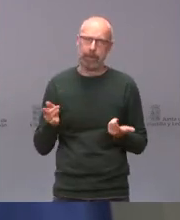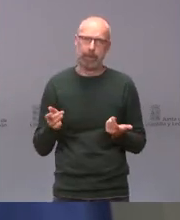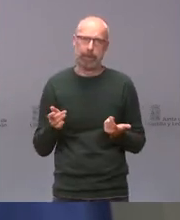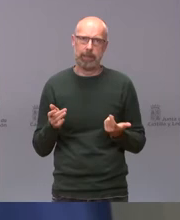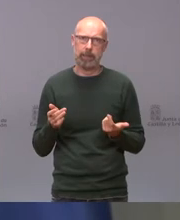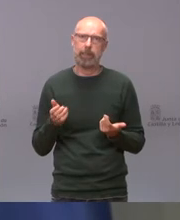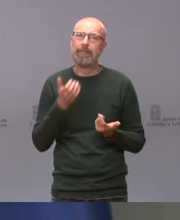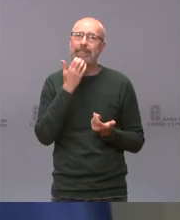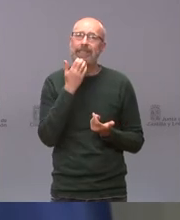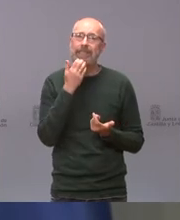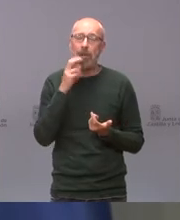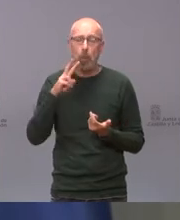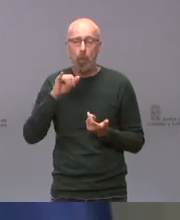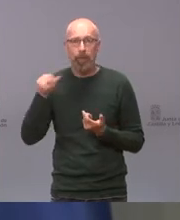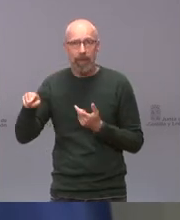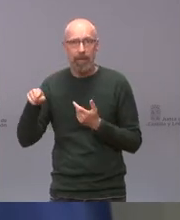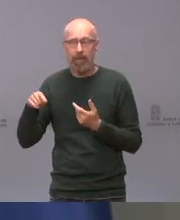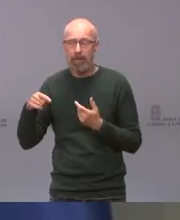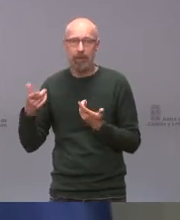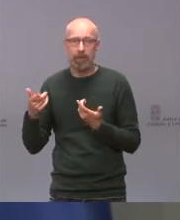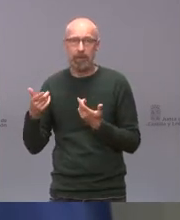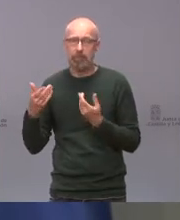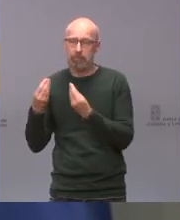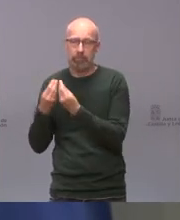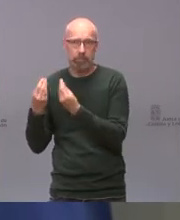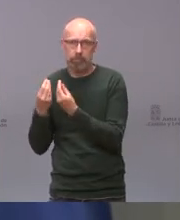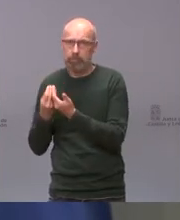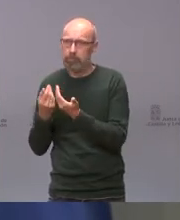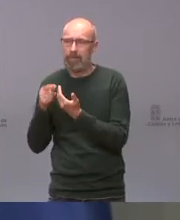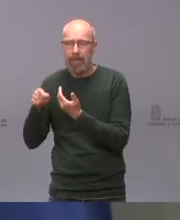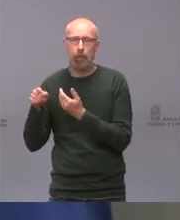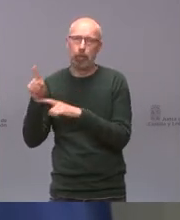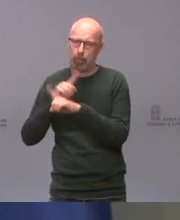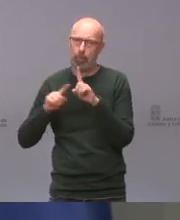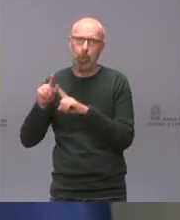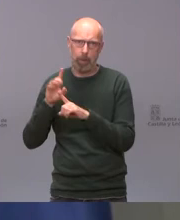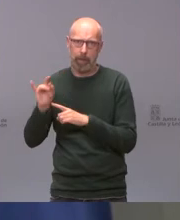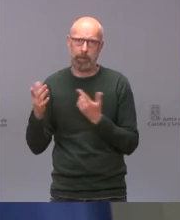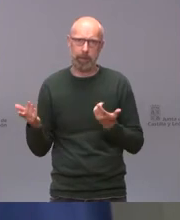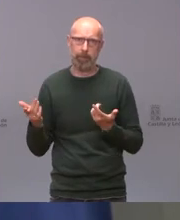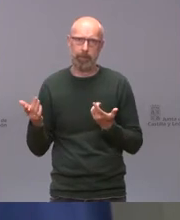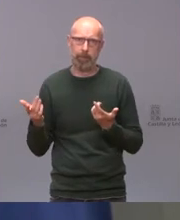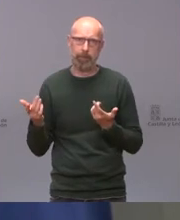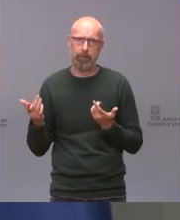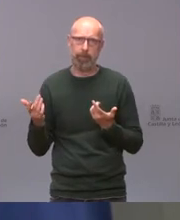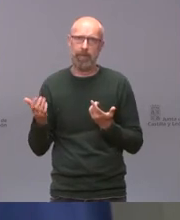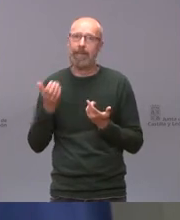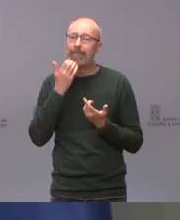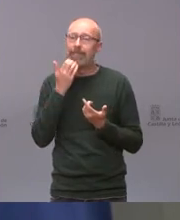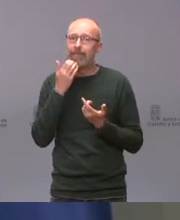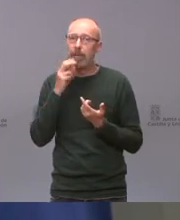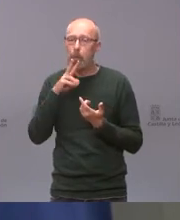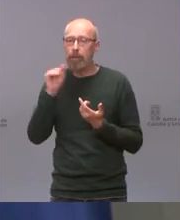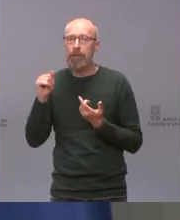tener las UCIs, aunque tuviéramos poca hospitalización, aunque no tuviéramos un colapso hospitalario, pero tener en las UCIs a pacientes de